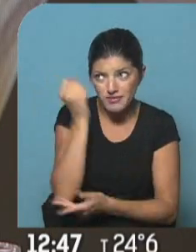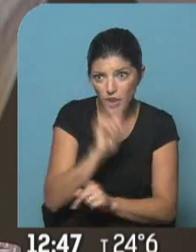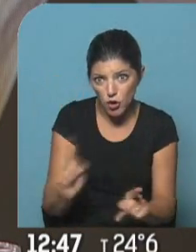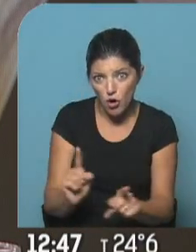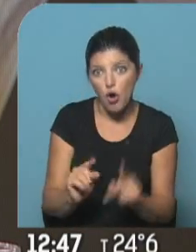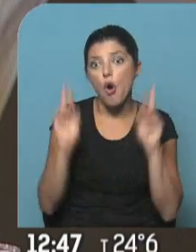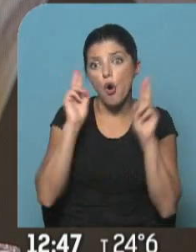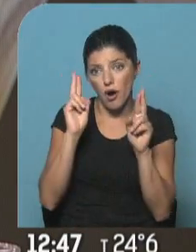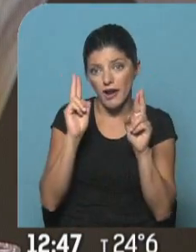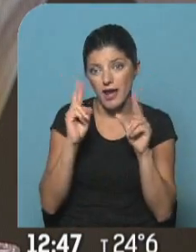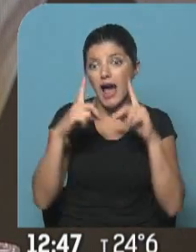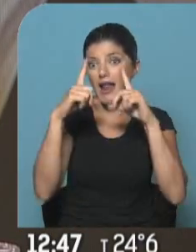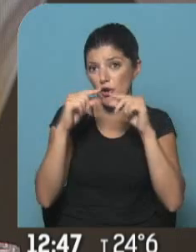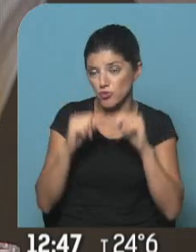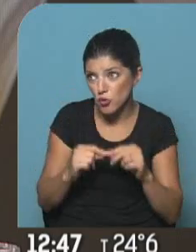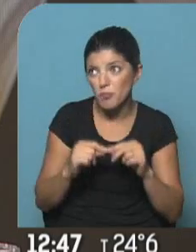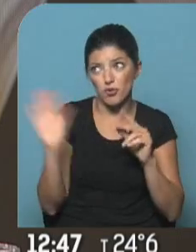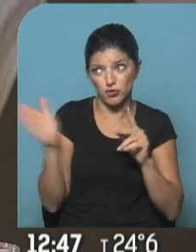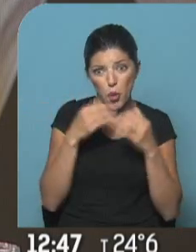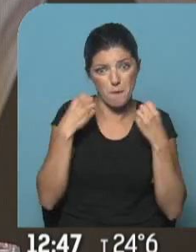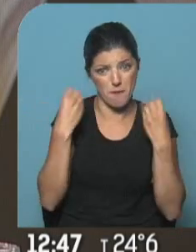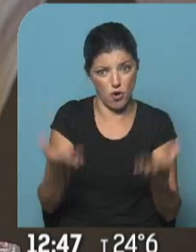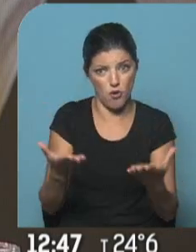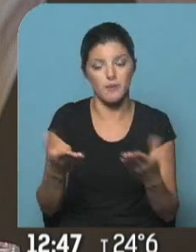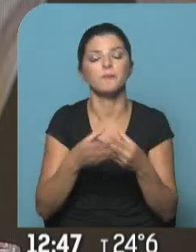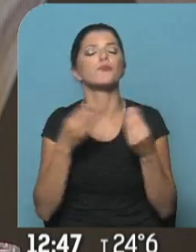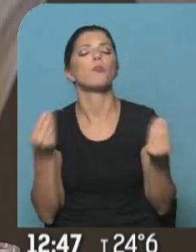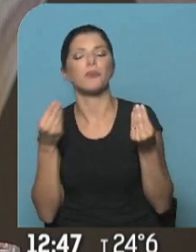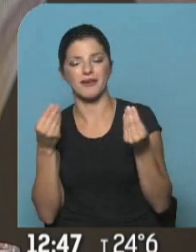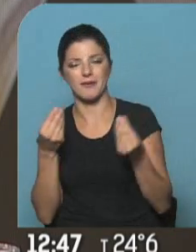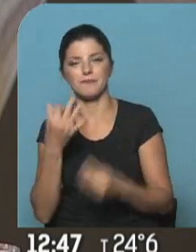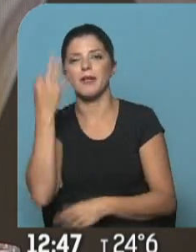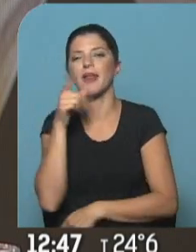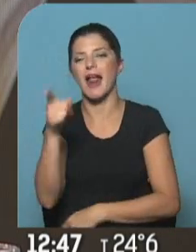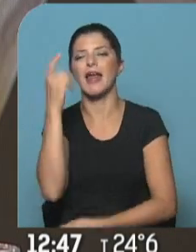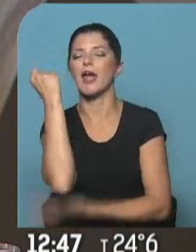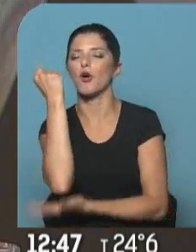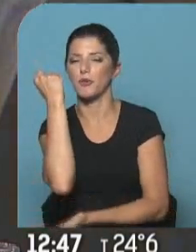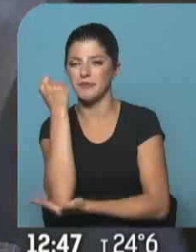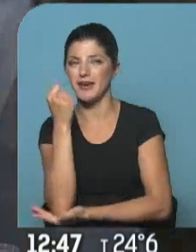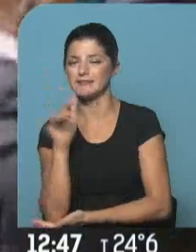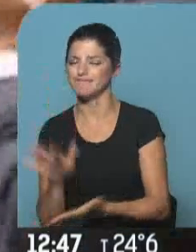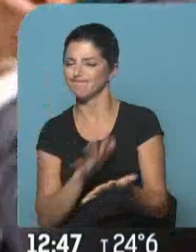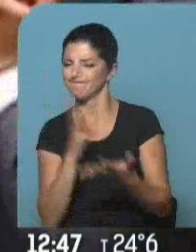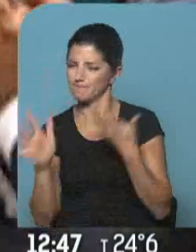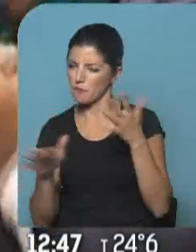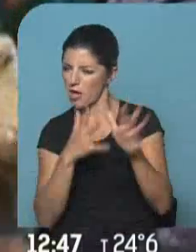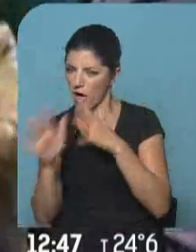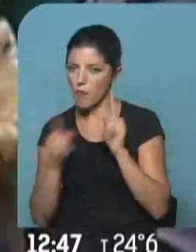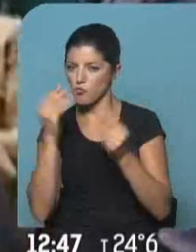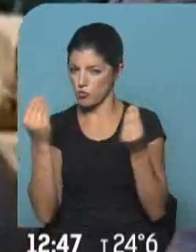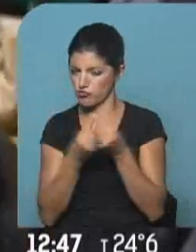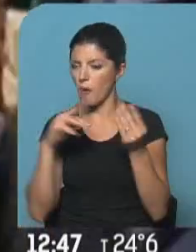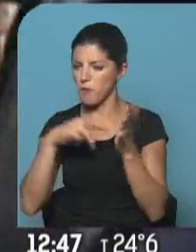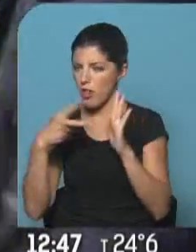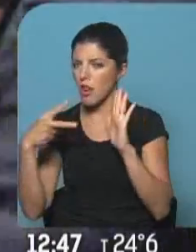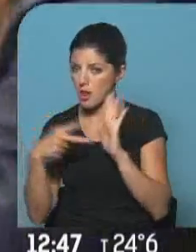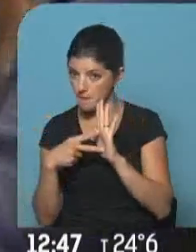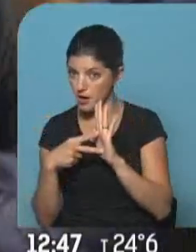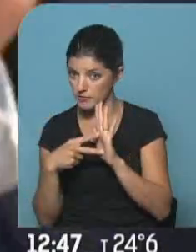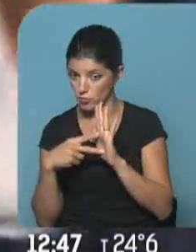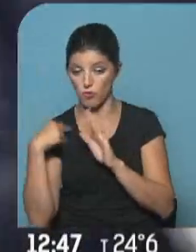estuvieran más en orden, porque en realidad la economía Correa no la deja sana. La deja con varios problemas.